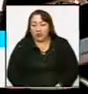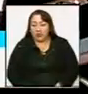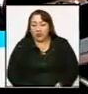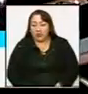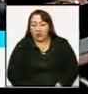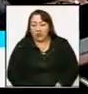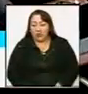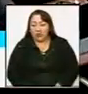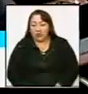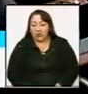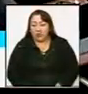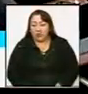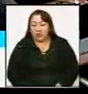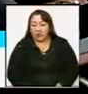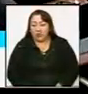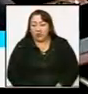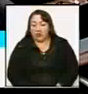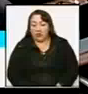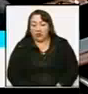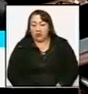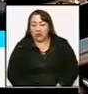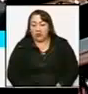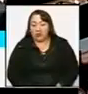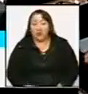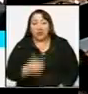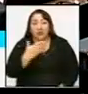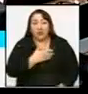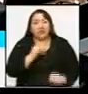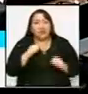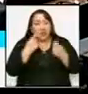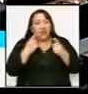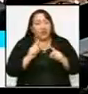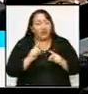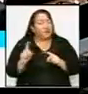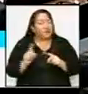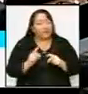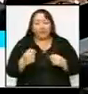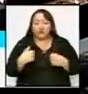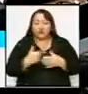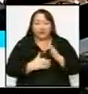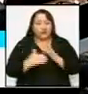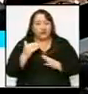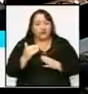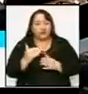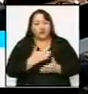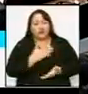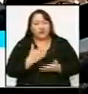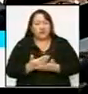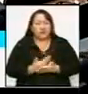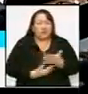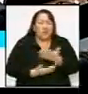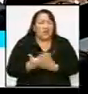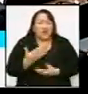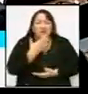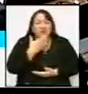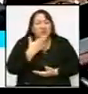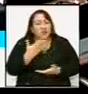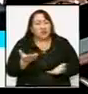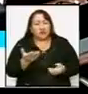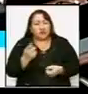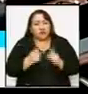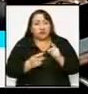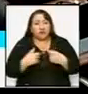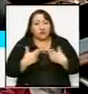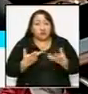Karina Beteta. Gracias, Presidente. Si bien es cierto, estamos de acuerdo que no debe haber mayor trámite burocrático